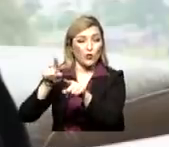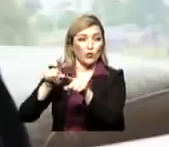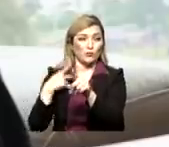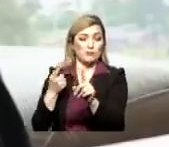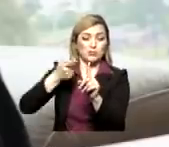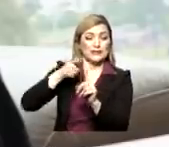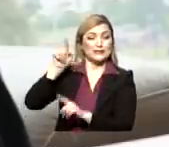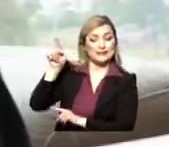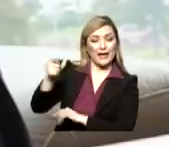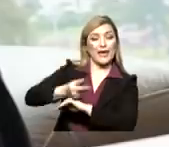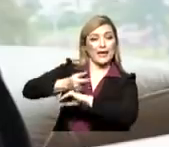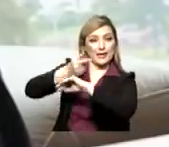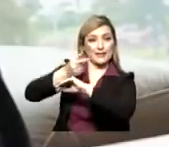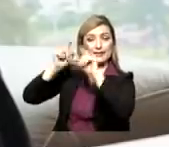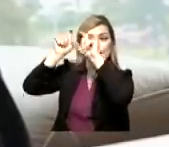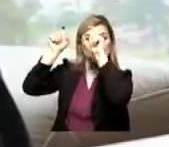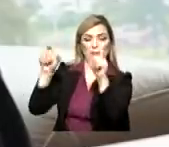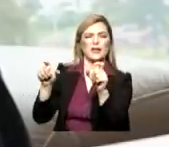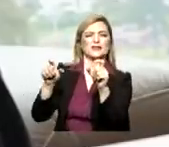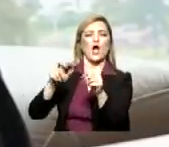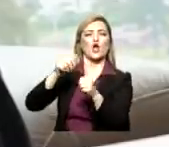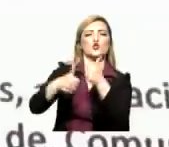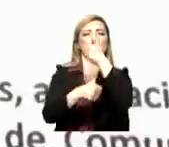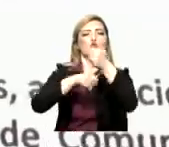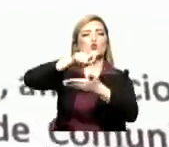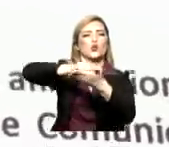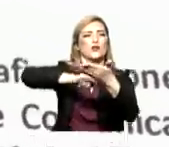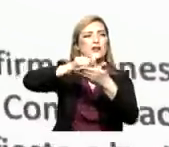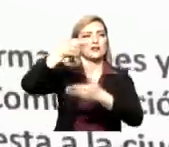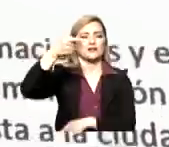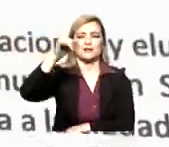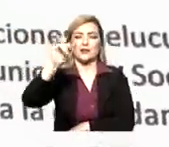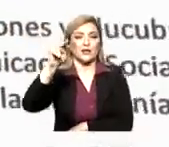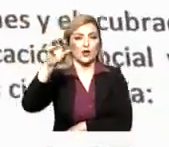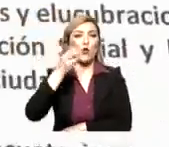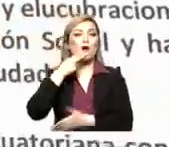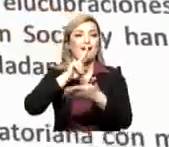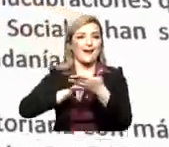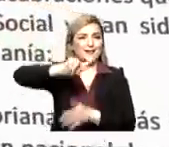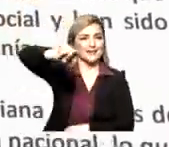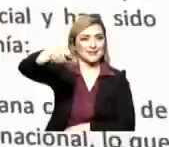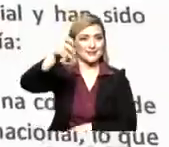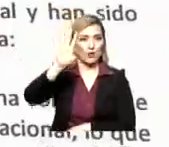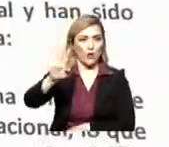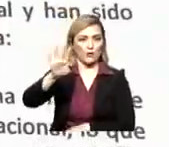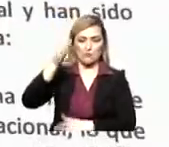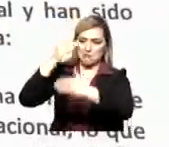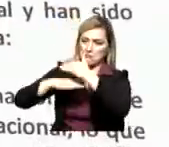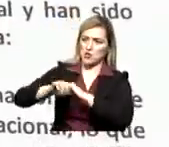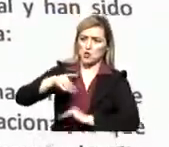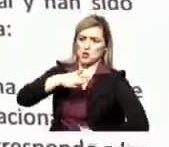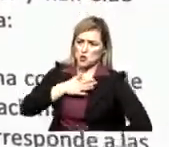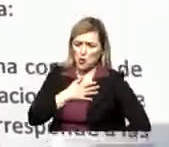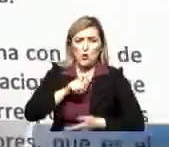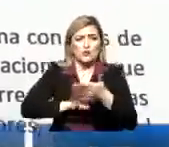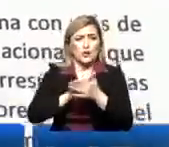hecho, Gerardo Espinel, gerente de GEINCO, remite una carta a este canal aduciendo que no ha mantenido contratos